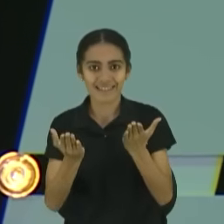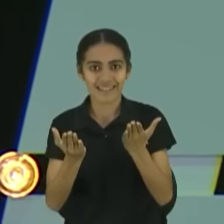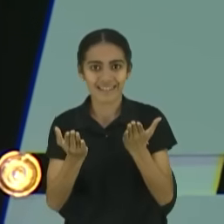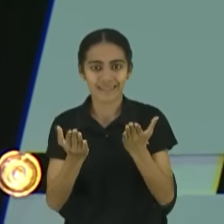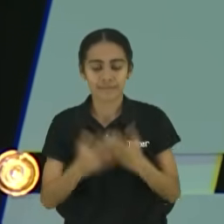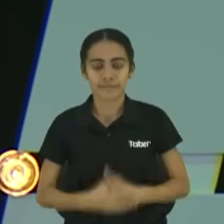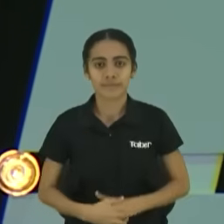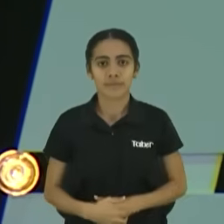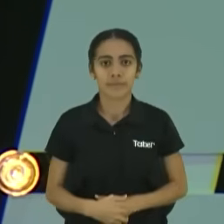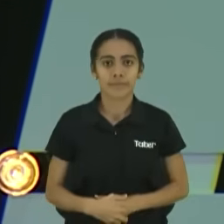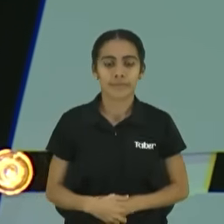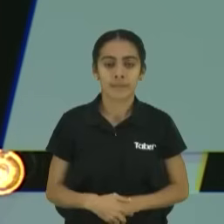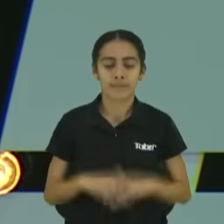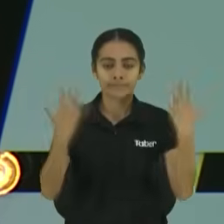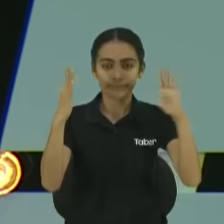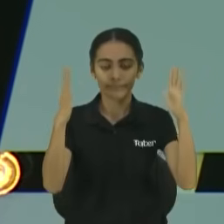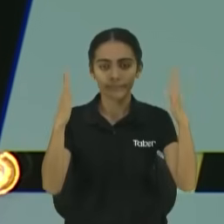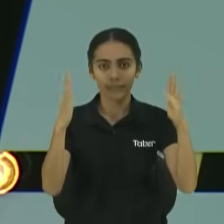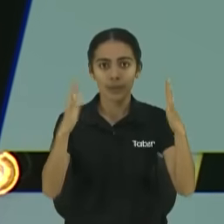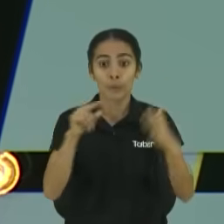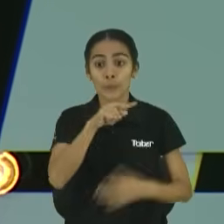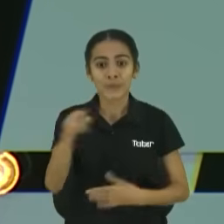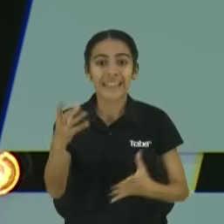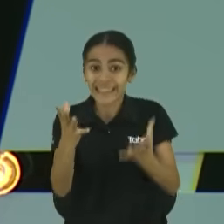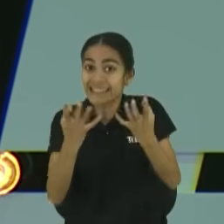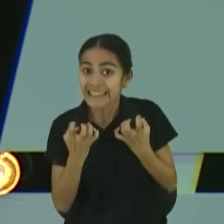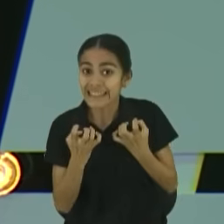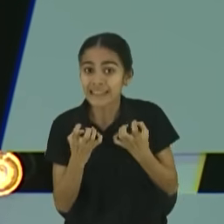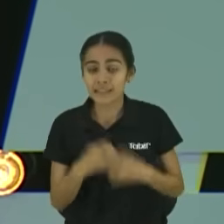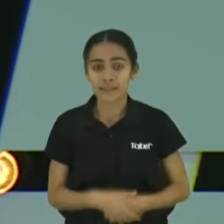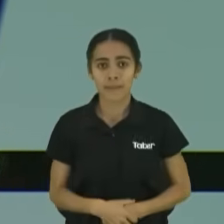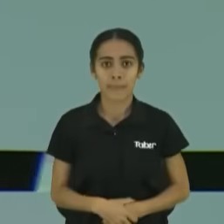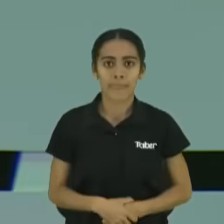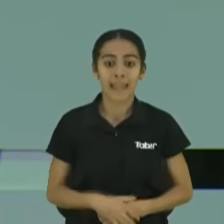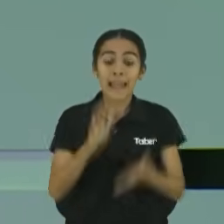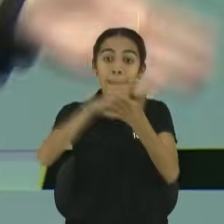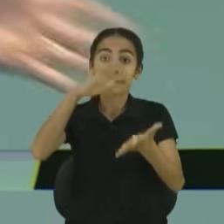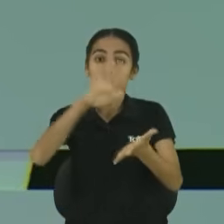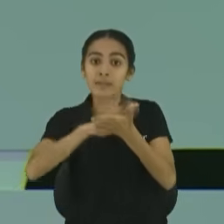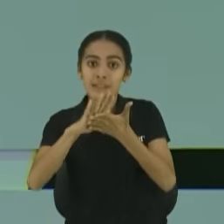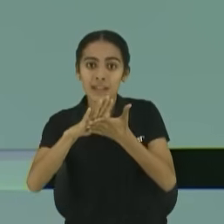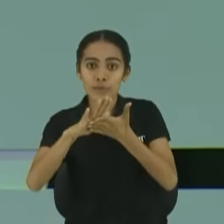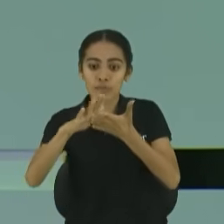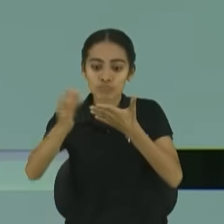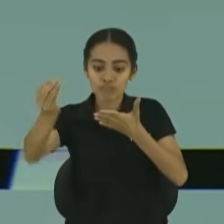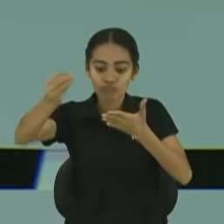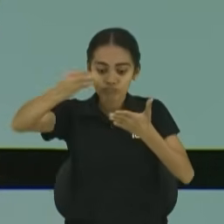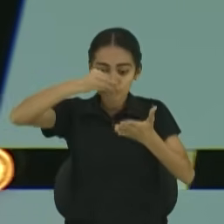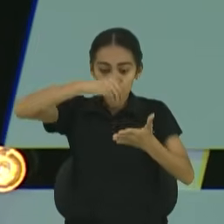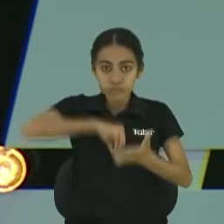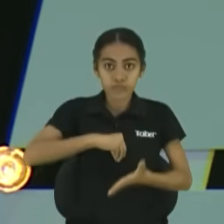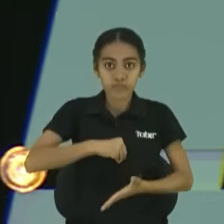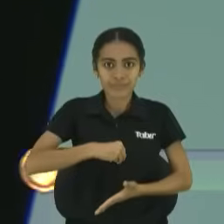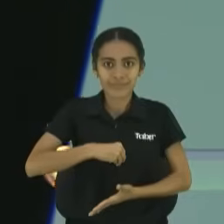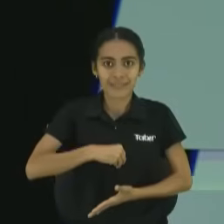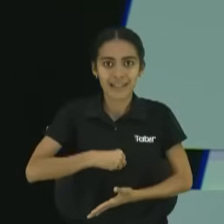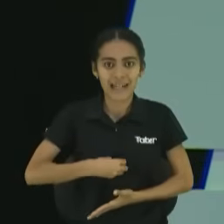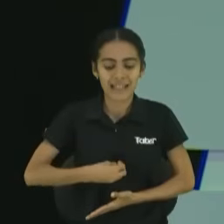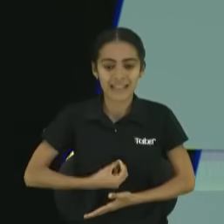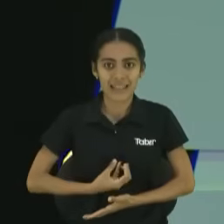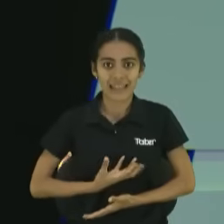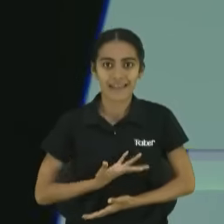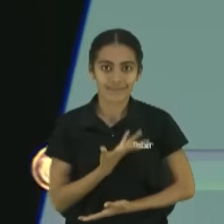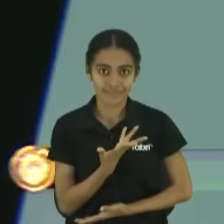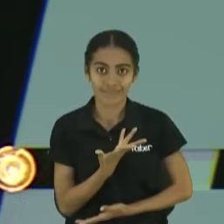a regalar, déselo de corazón. Por favor, quiera. Entonces el Espíritu Santo actúa sobre nosotros, no solo se manifiesta